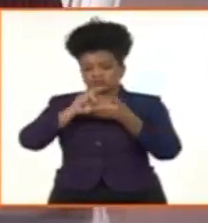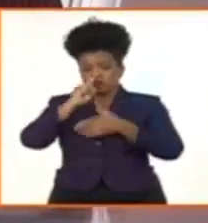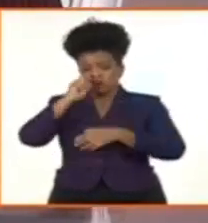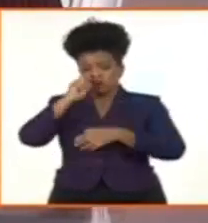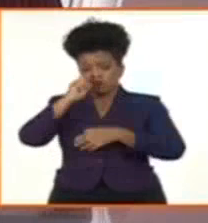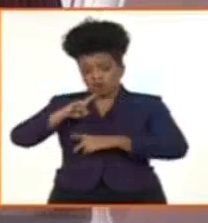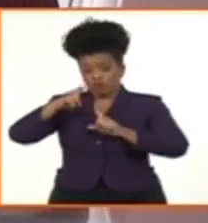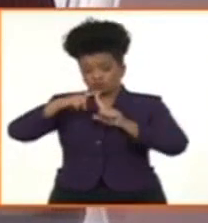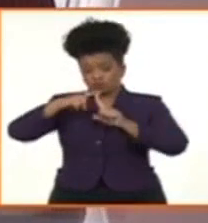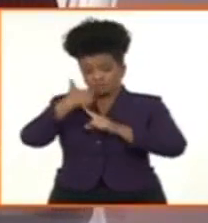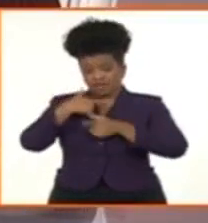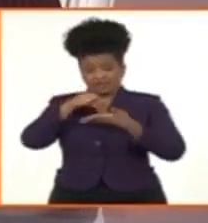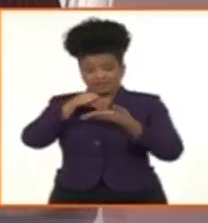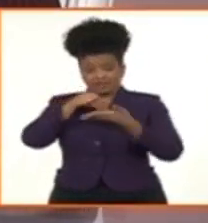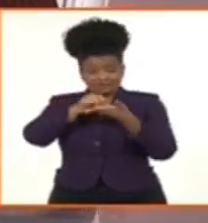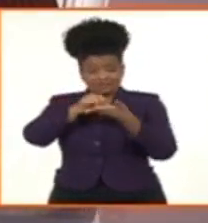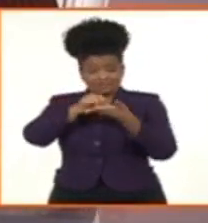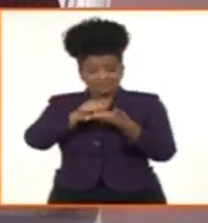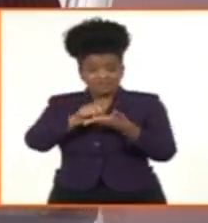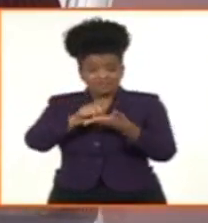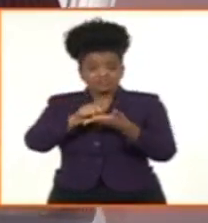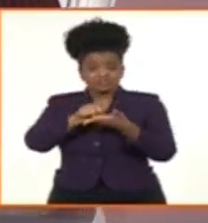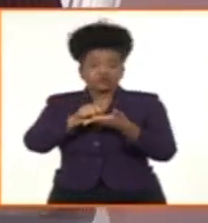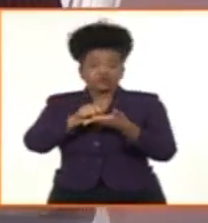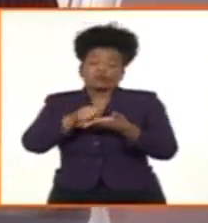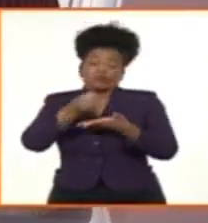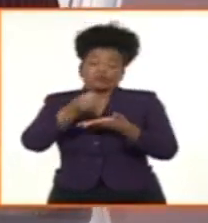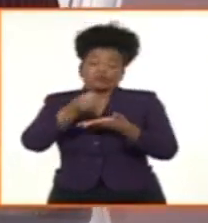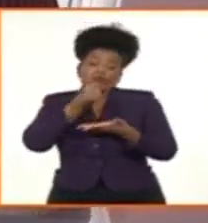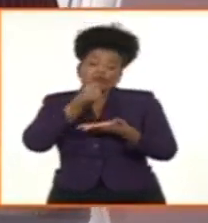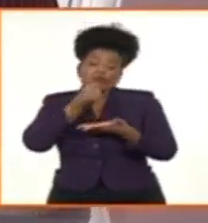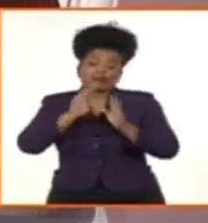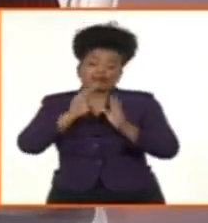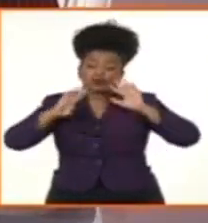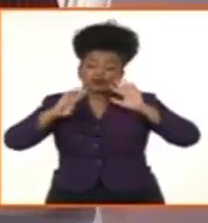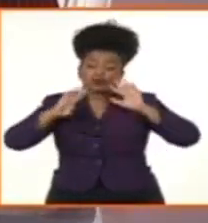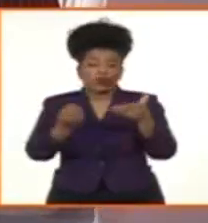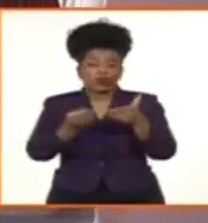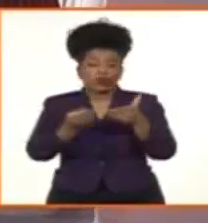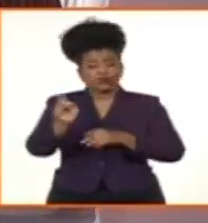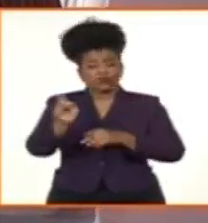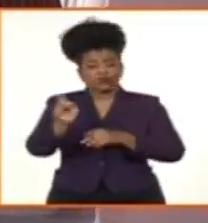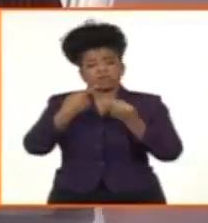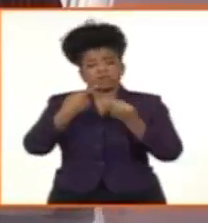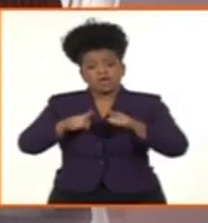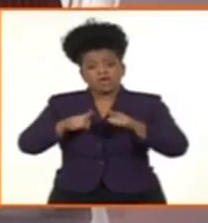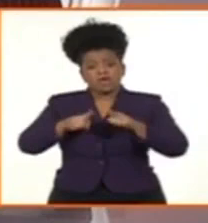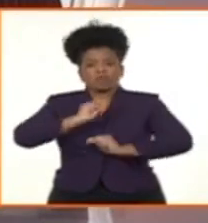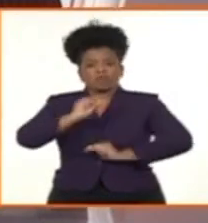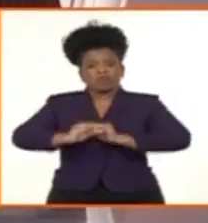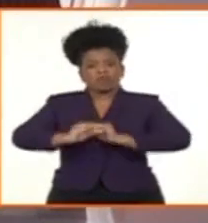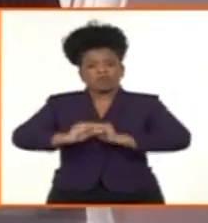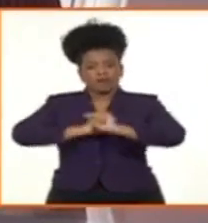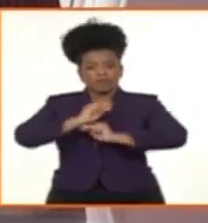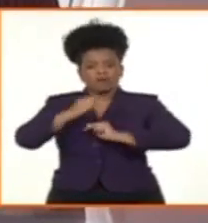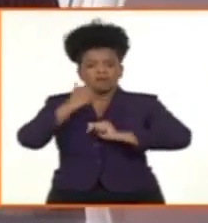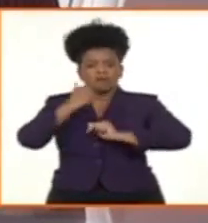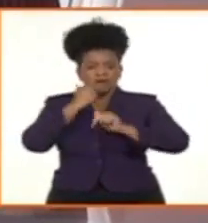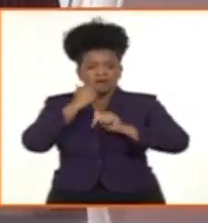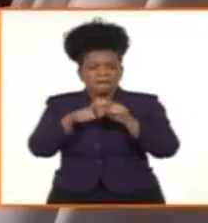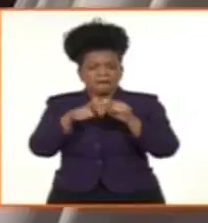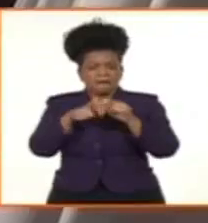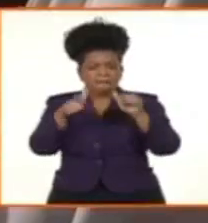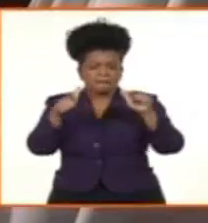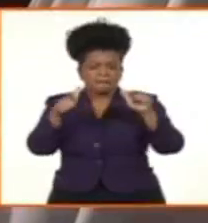es un servicio que no es inclusivo para todas las personas, pero que vamos avanzando en la medida que las condiciones económicas nos los van